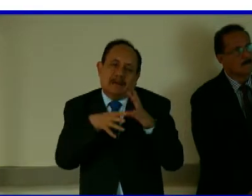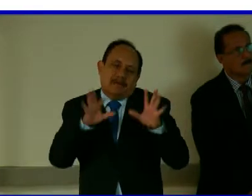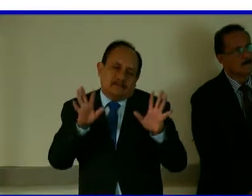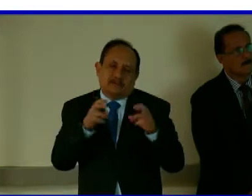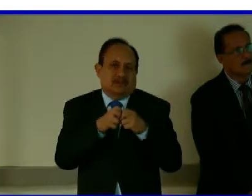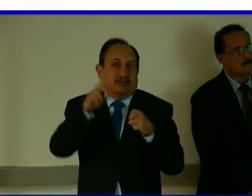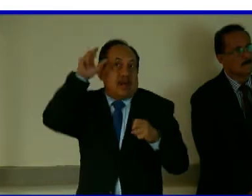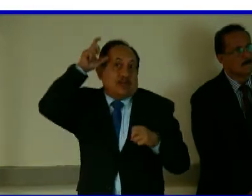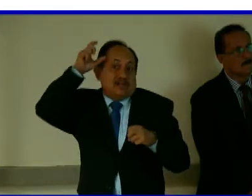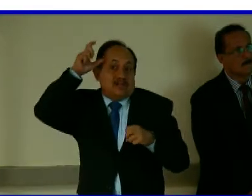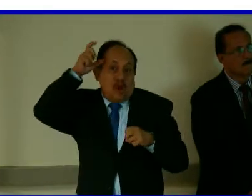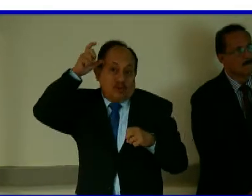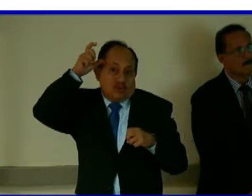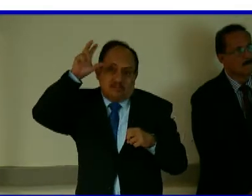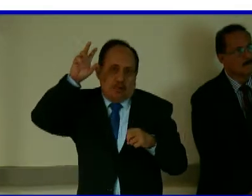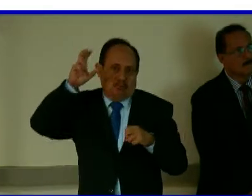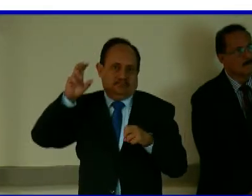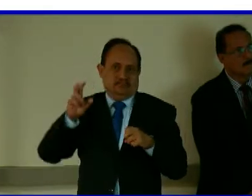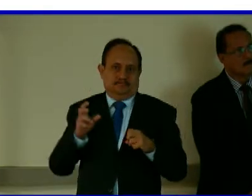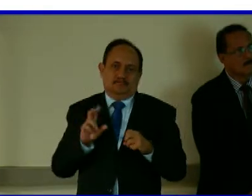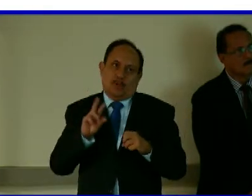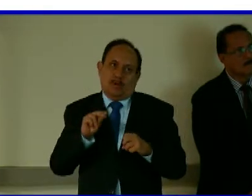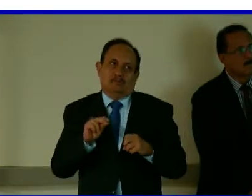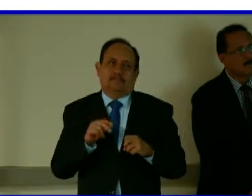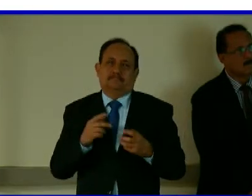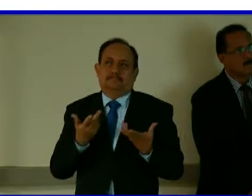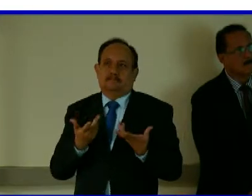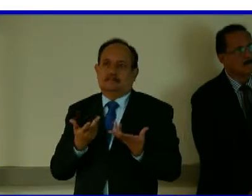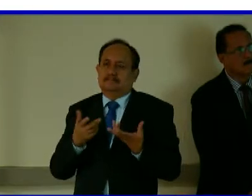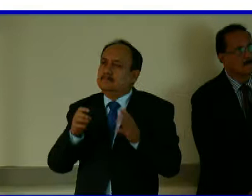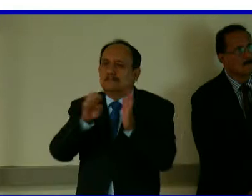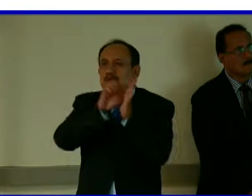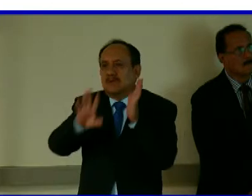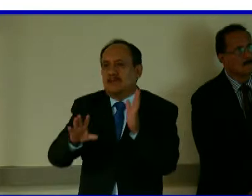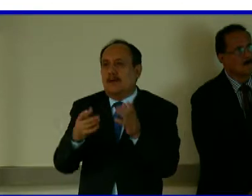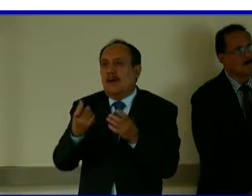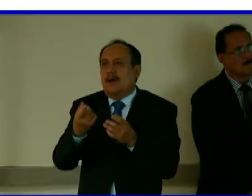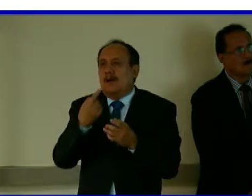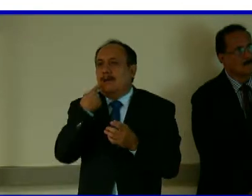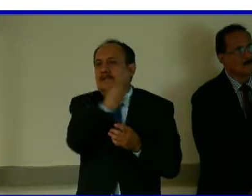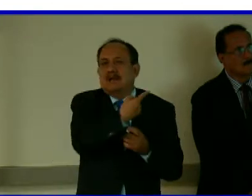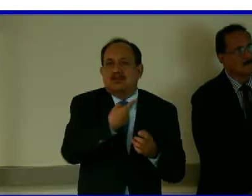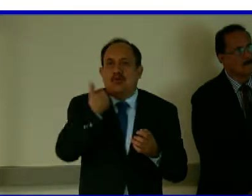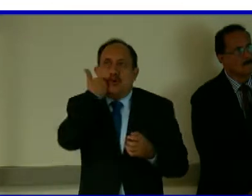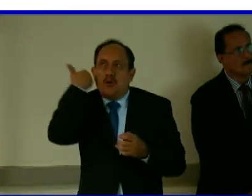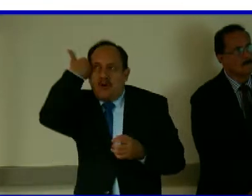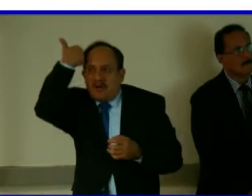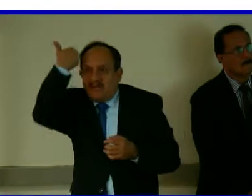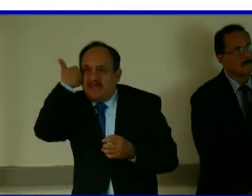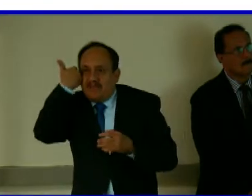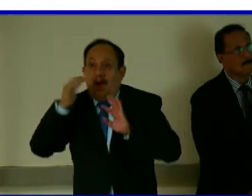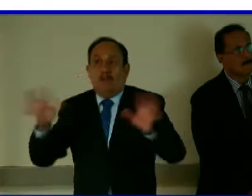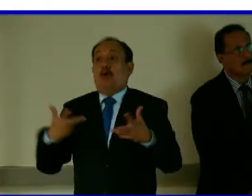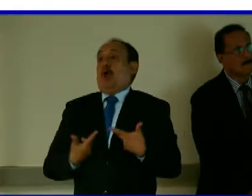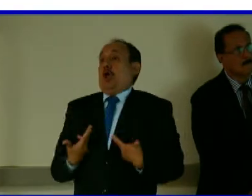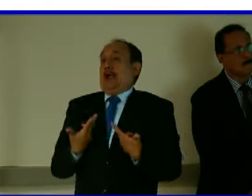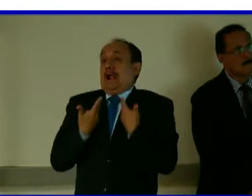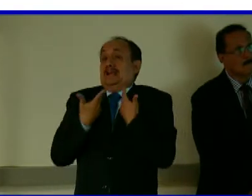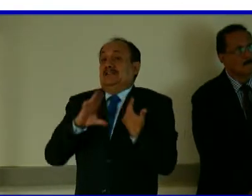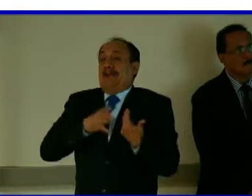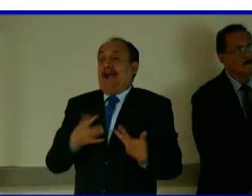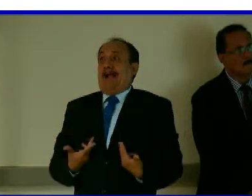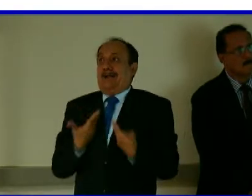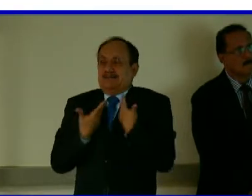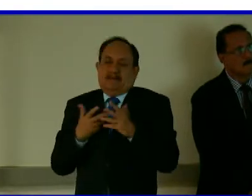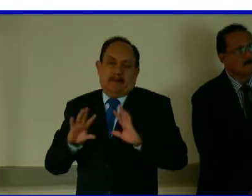¿no? Es como decir, yo digo, es como que alguien me diga, oye, tengo fiebre, debo tener cáncer. Eso es como todo el